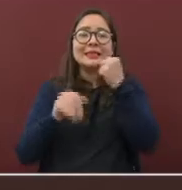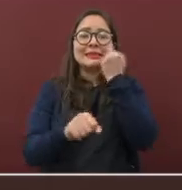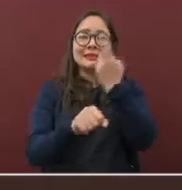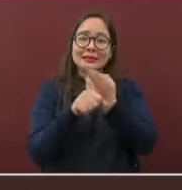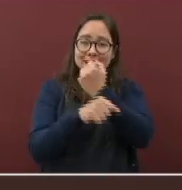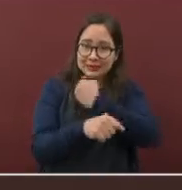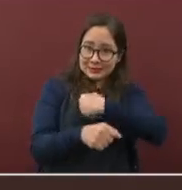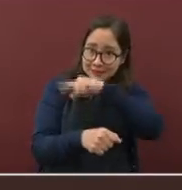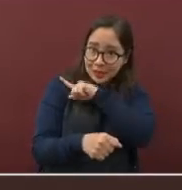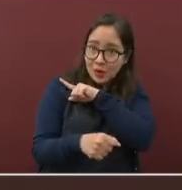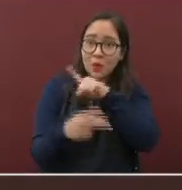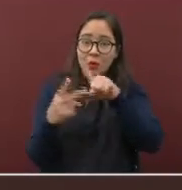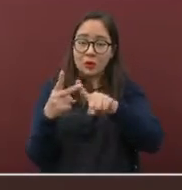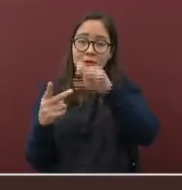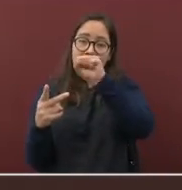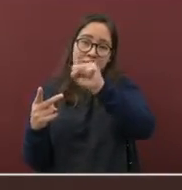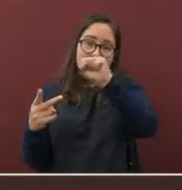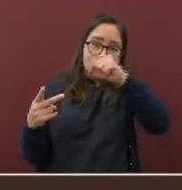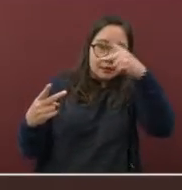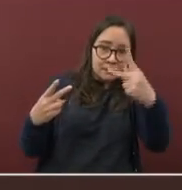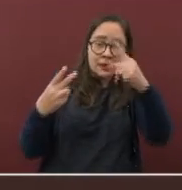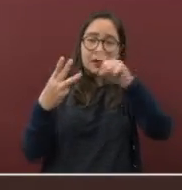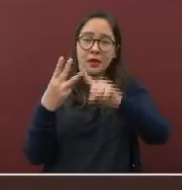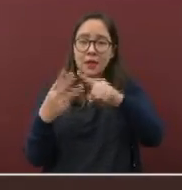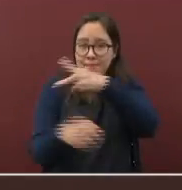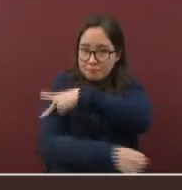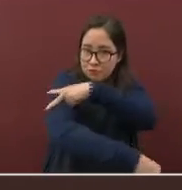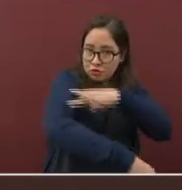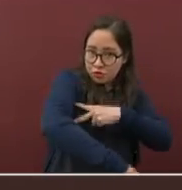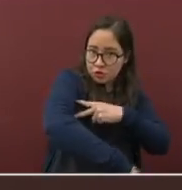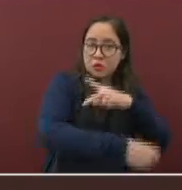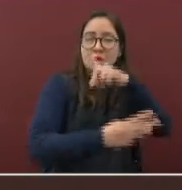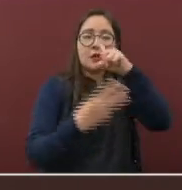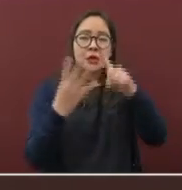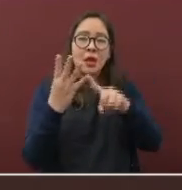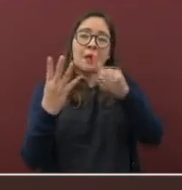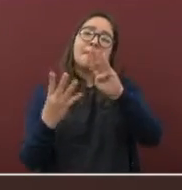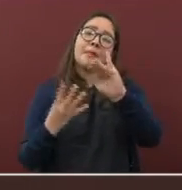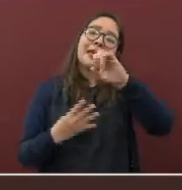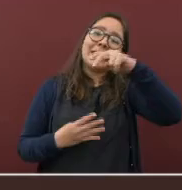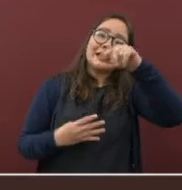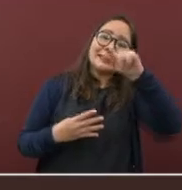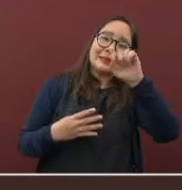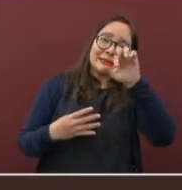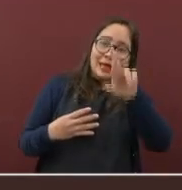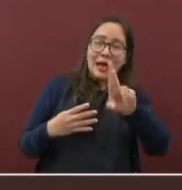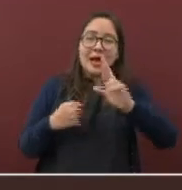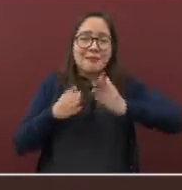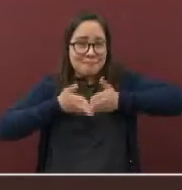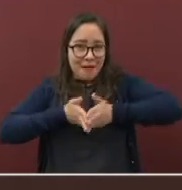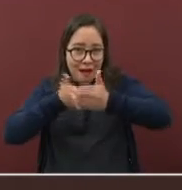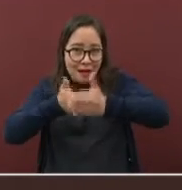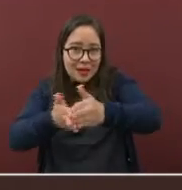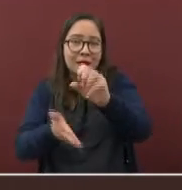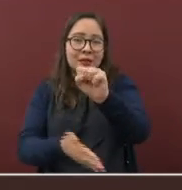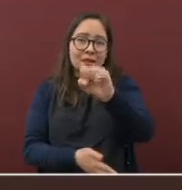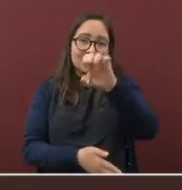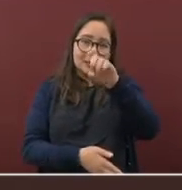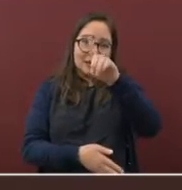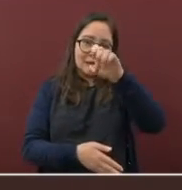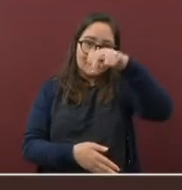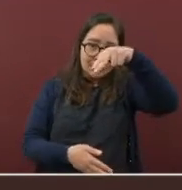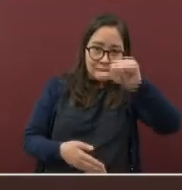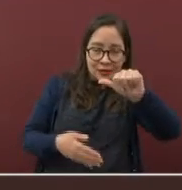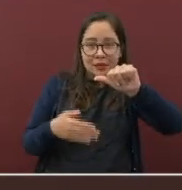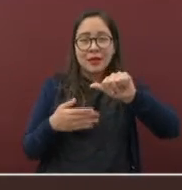la de seguridad pública protección civil del estado de bienestar de la marina de sedena de la guardia